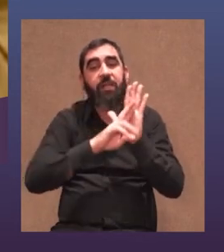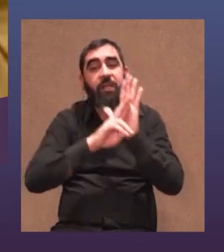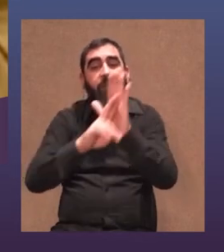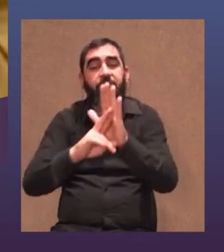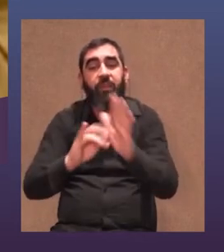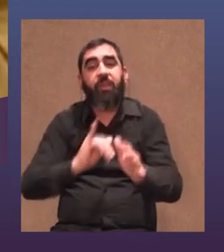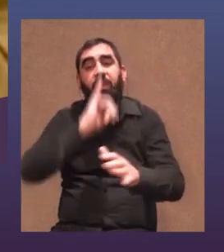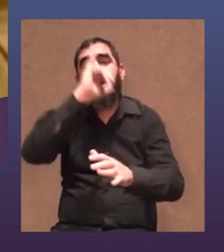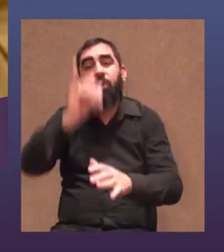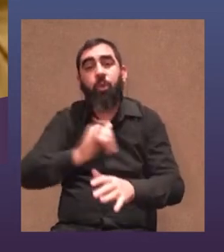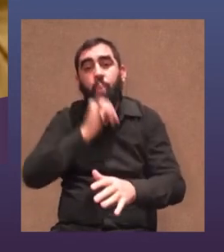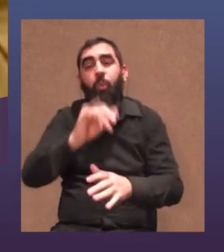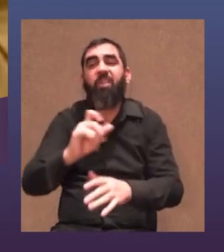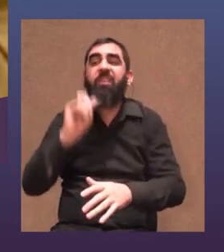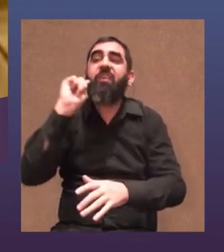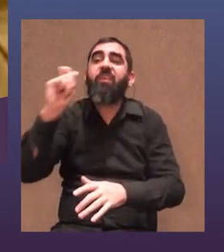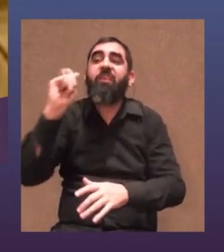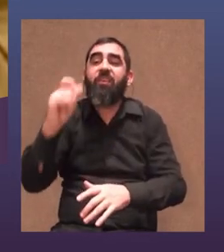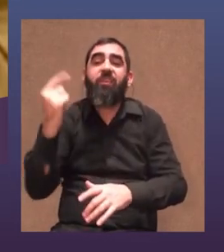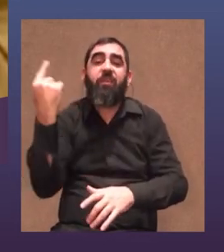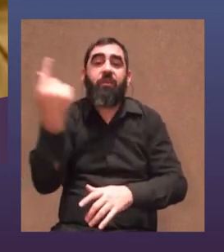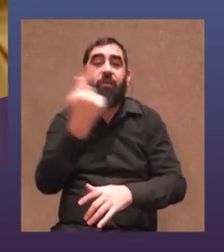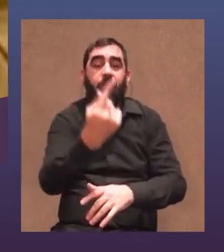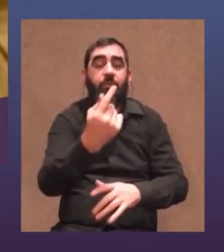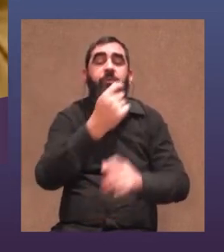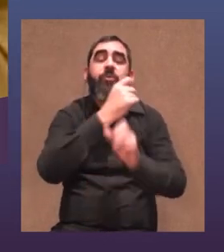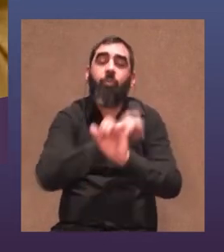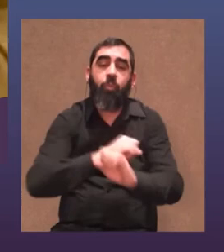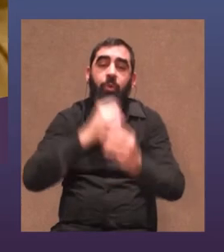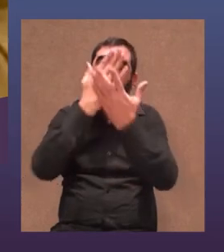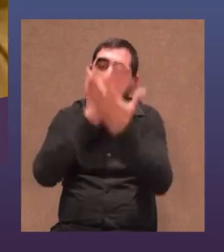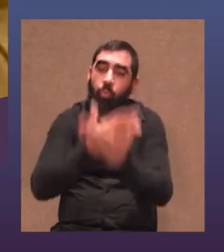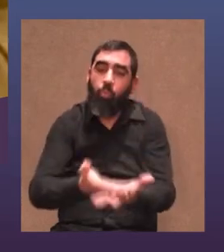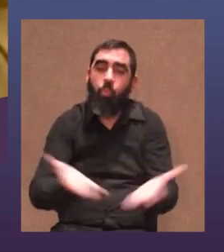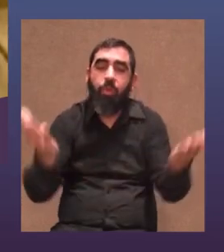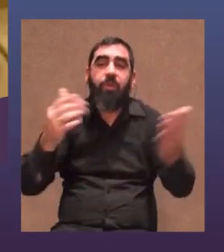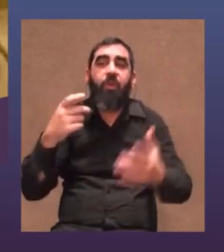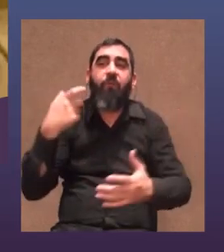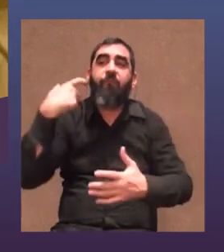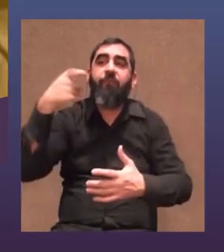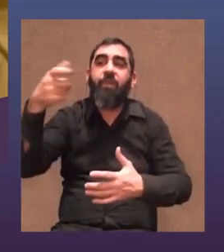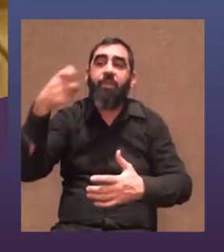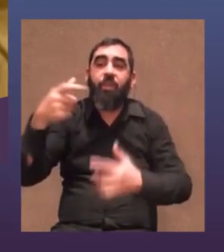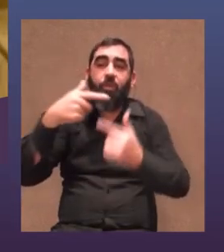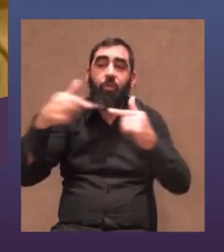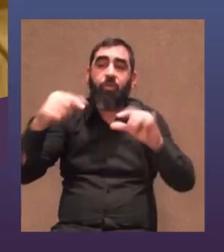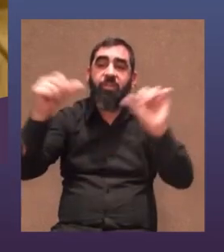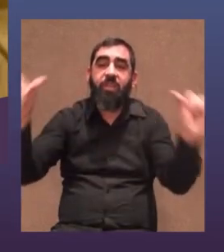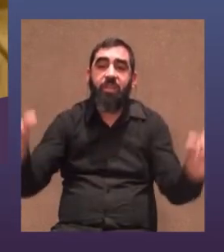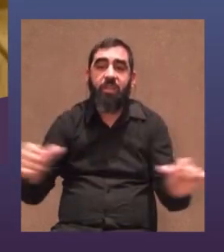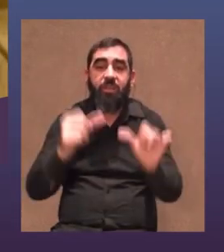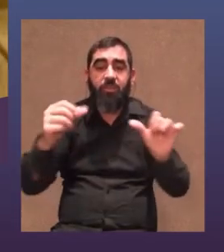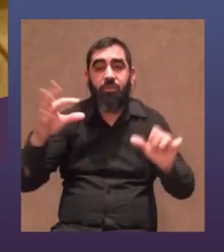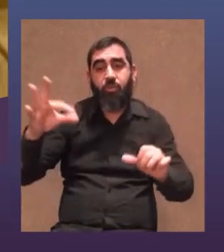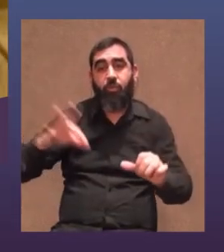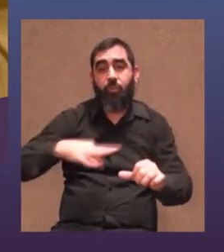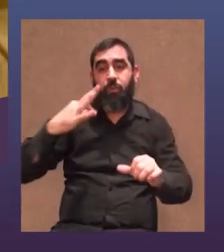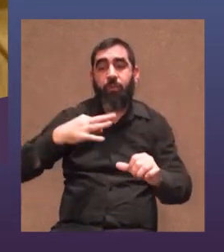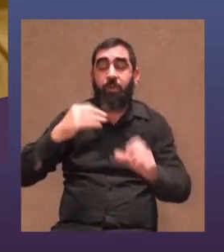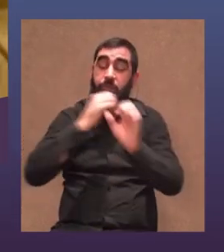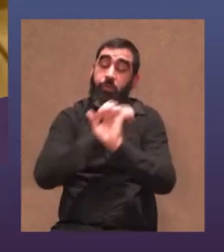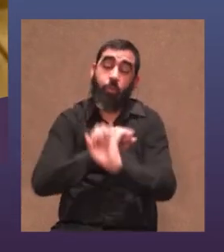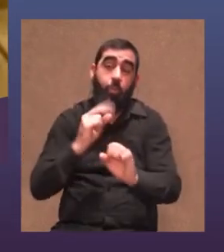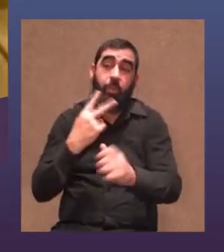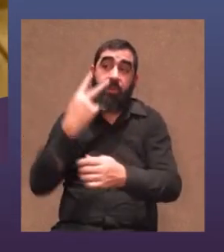les hablen quiénes son, que de pronto le puedan mostrar un video de las cosas que han hecho, si no pueden ir